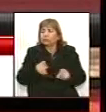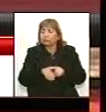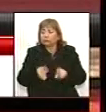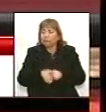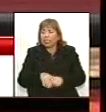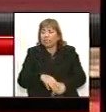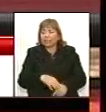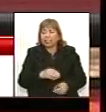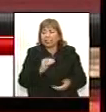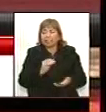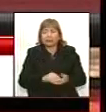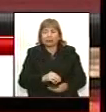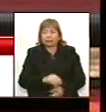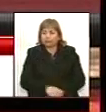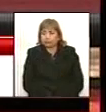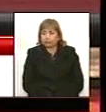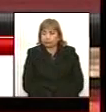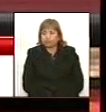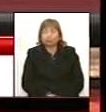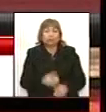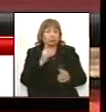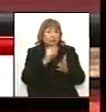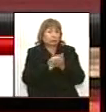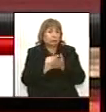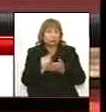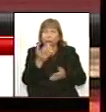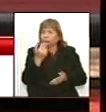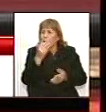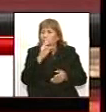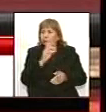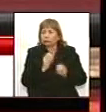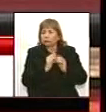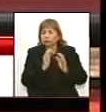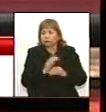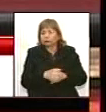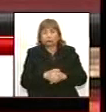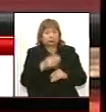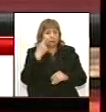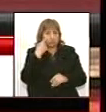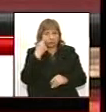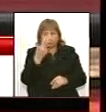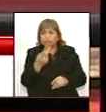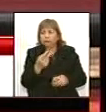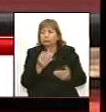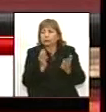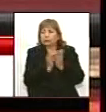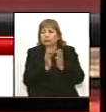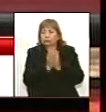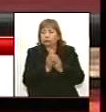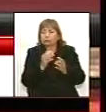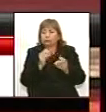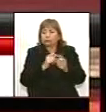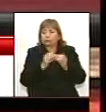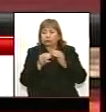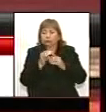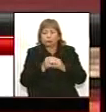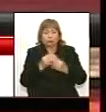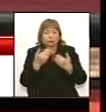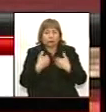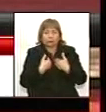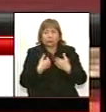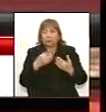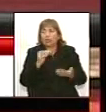se quedan a vivir durante un mes o 15 días, porque no es la visión de la escuela convencional como la que